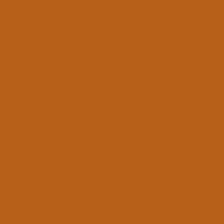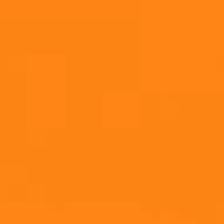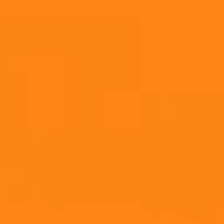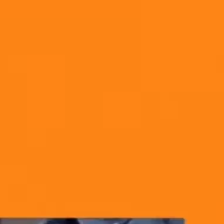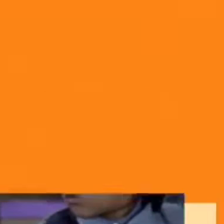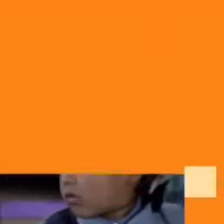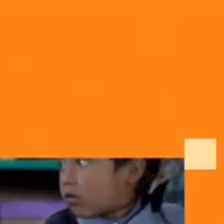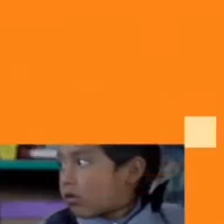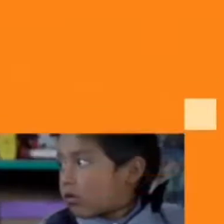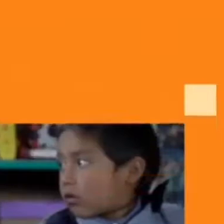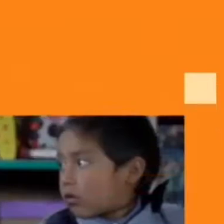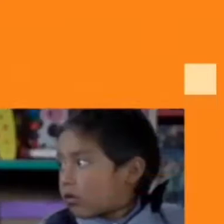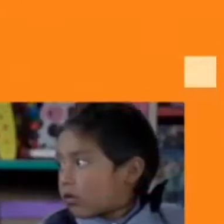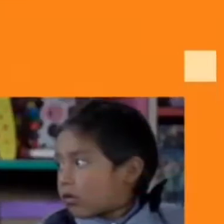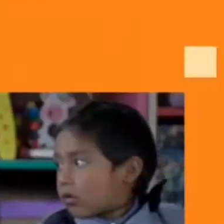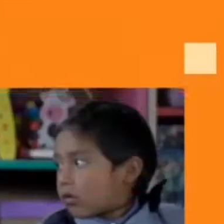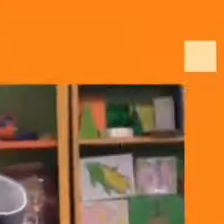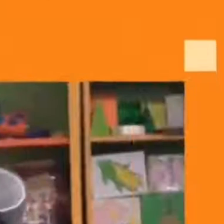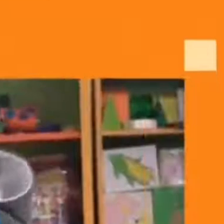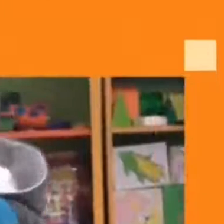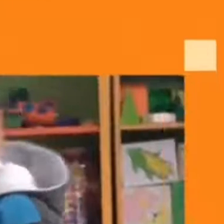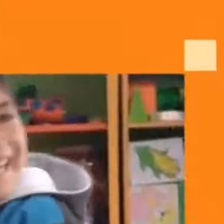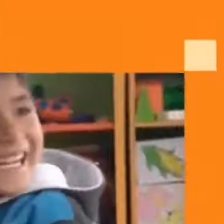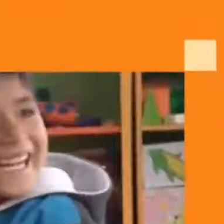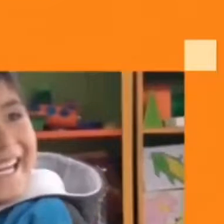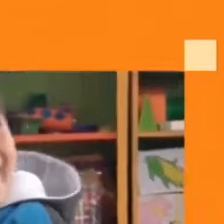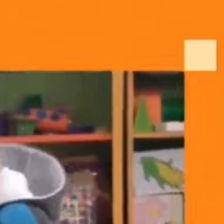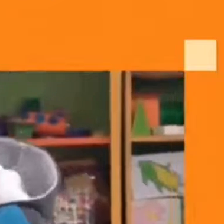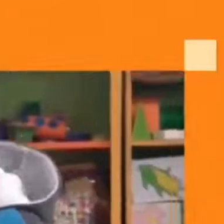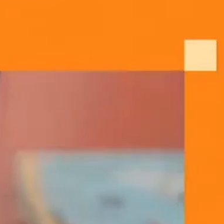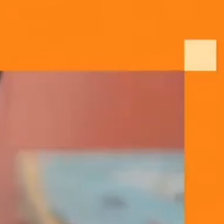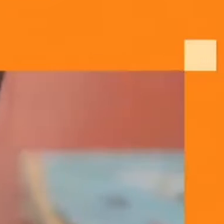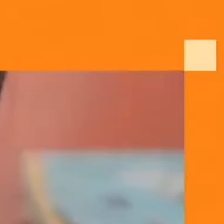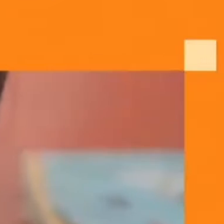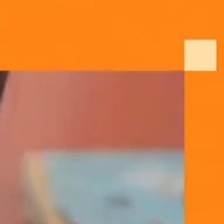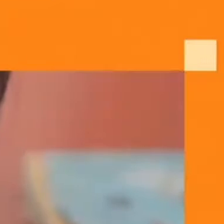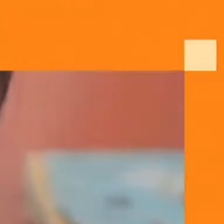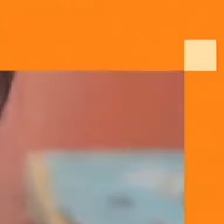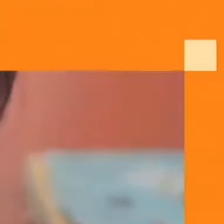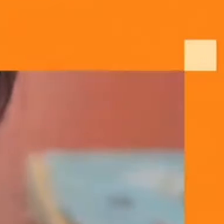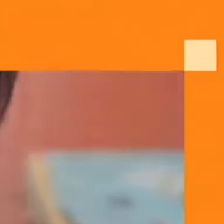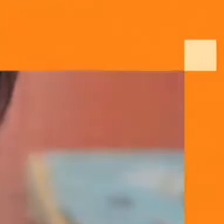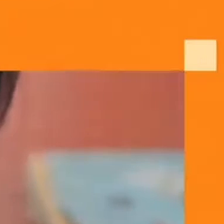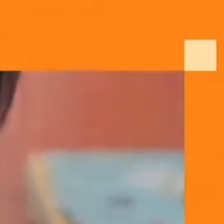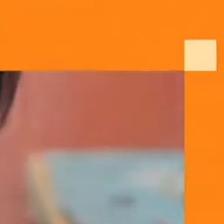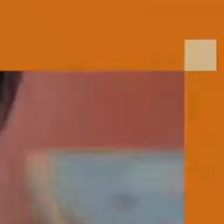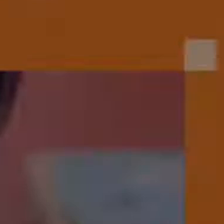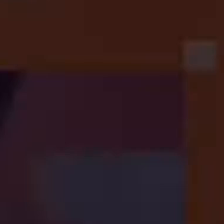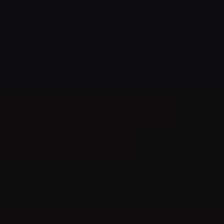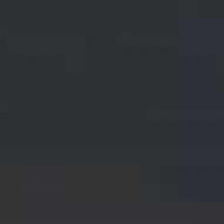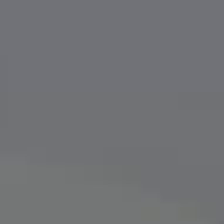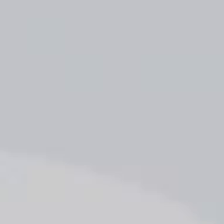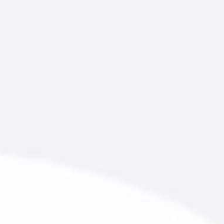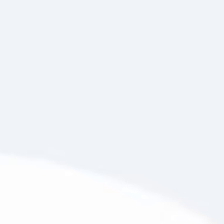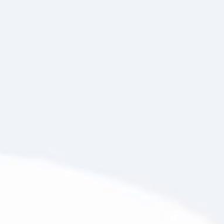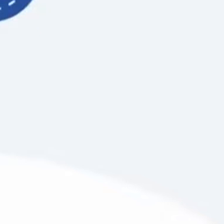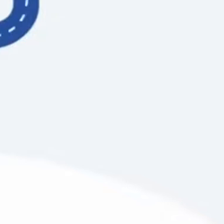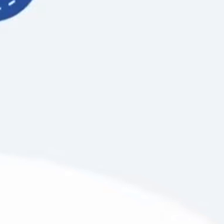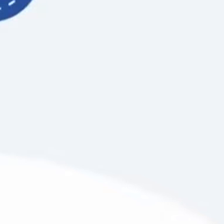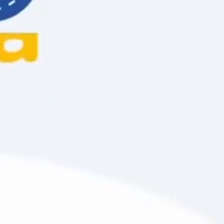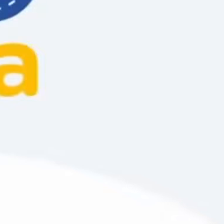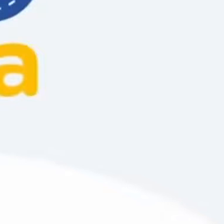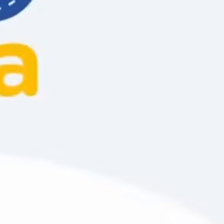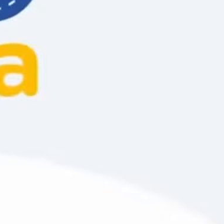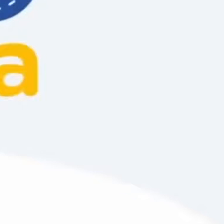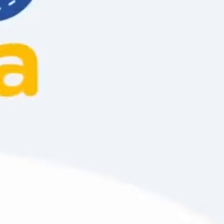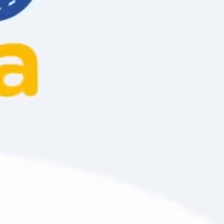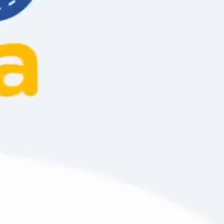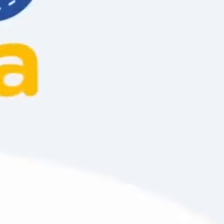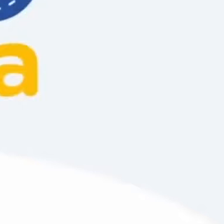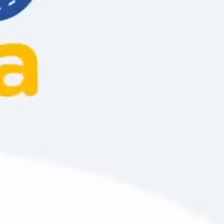lectura. Estamos viendo Aprendo en Casa, secundaria.